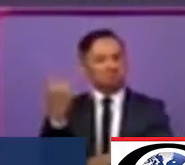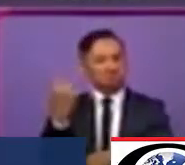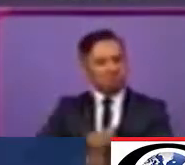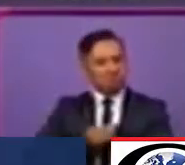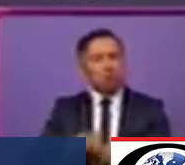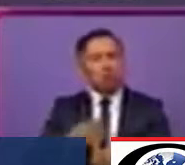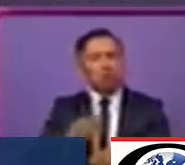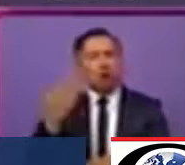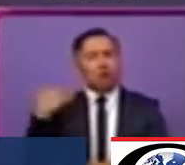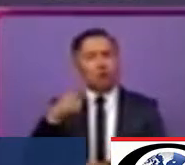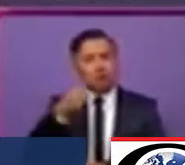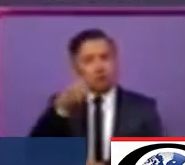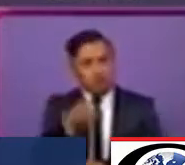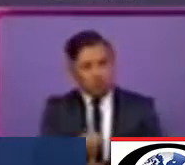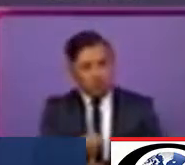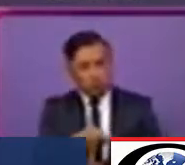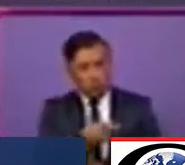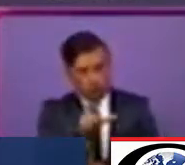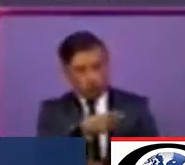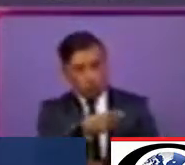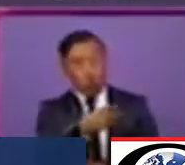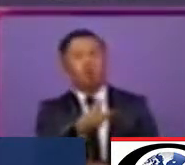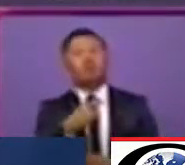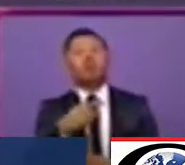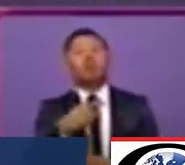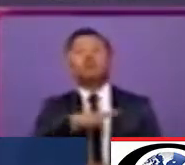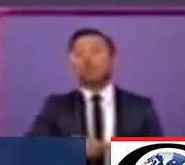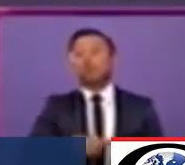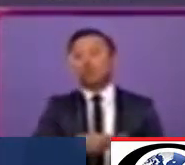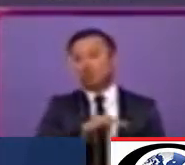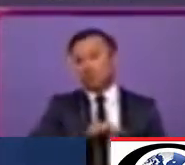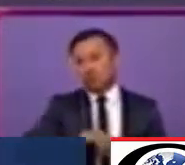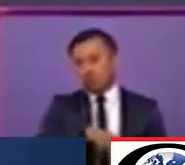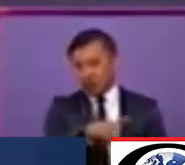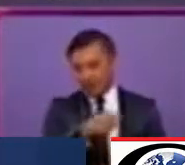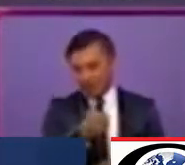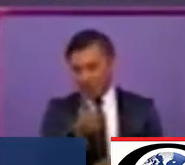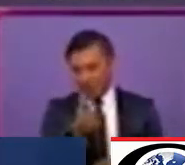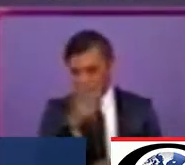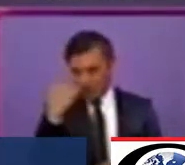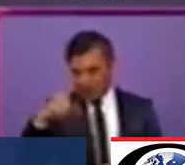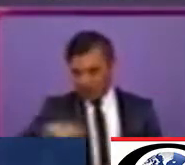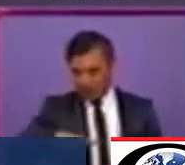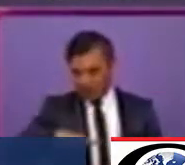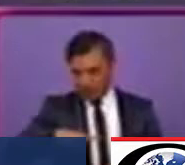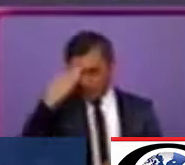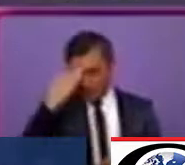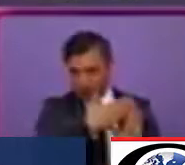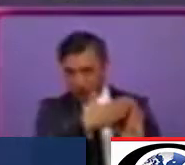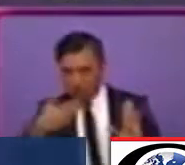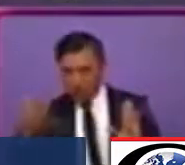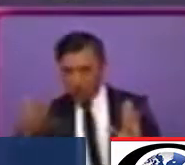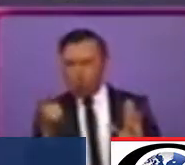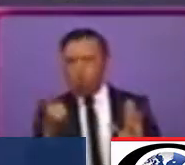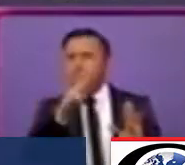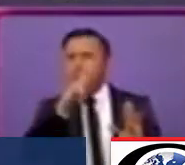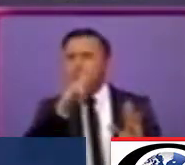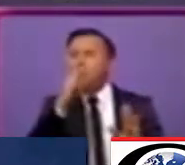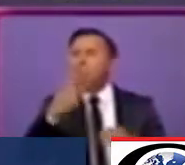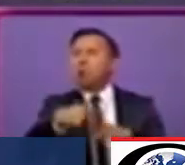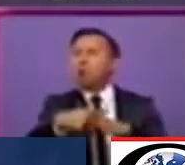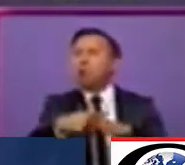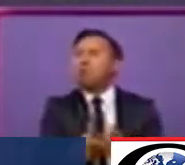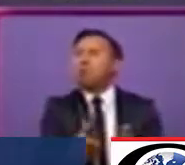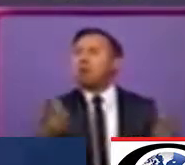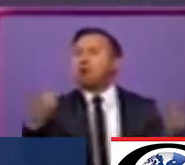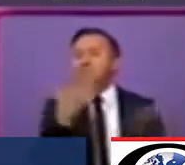Juanita, como la que pasó en Iztapalapa. Y bueno, pues sí, muy lamentable la situación de que ella tenga que esperar a que decidan